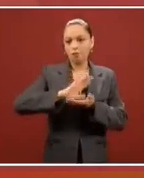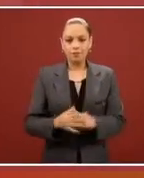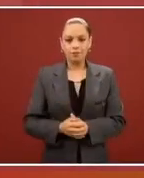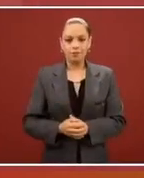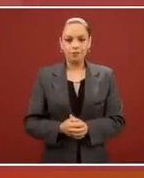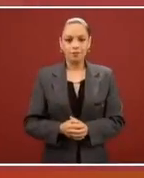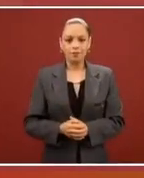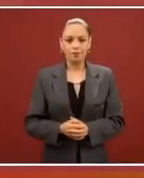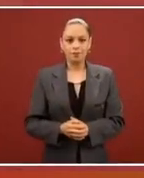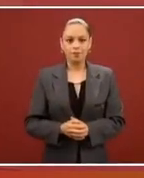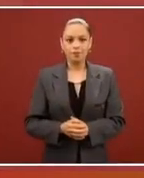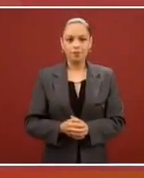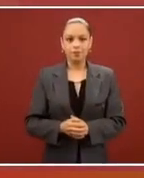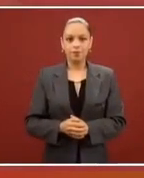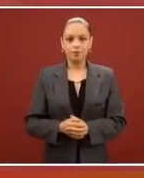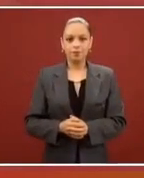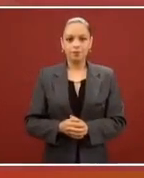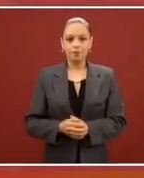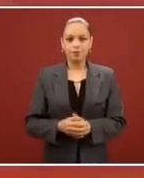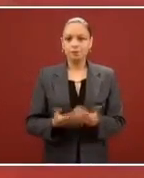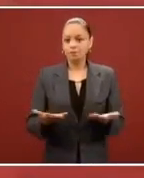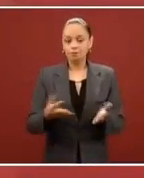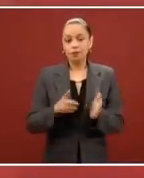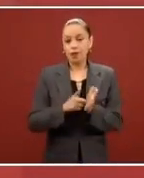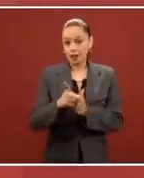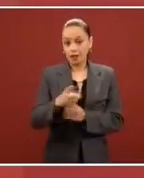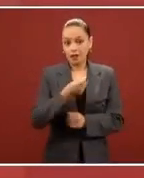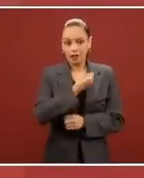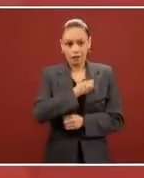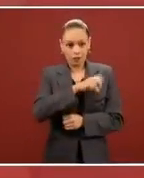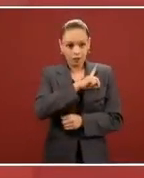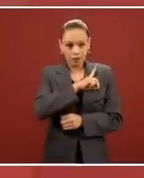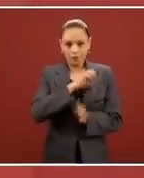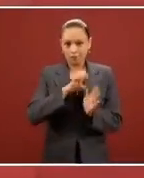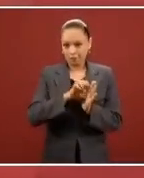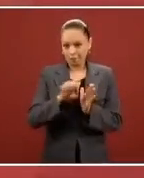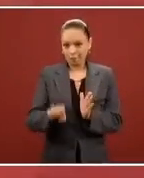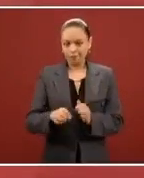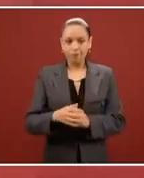muerta, el derecho a la salud